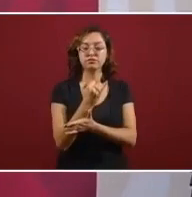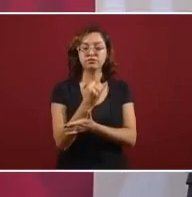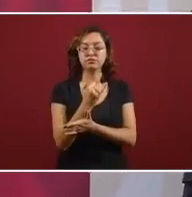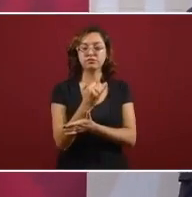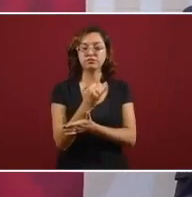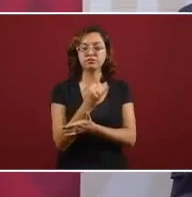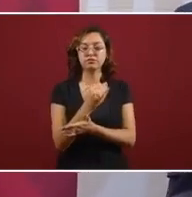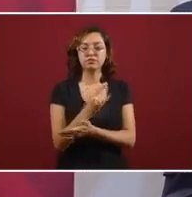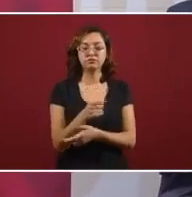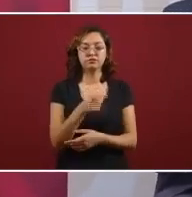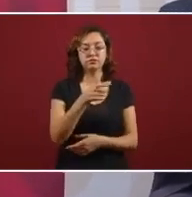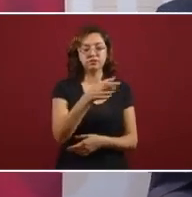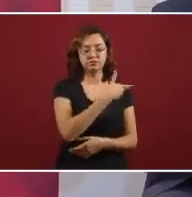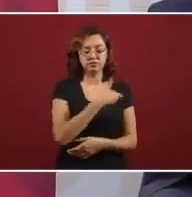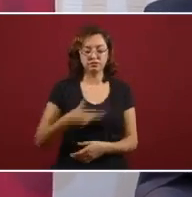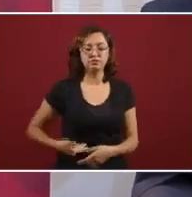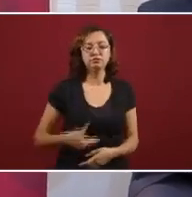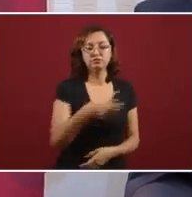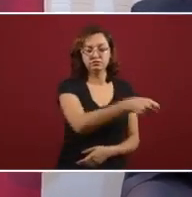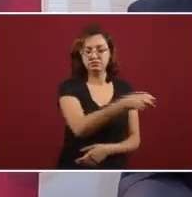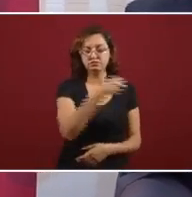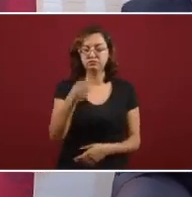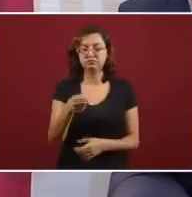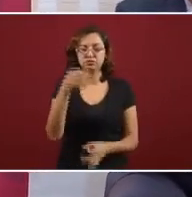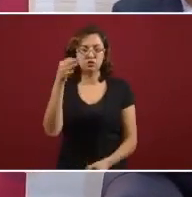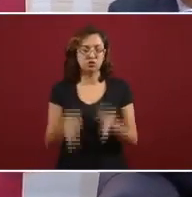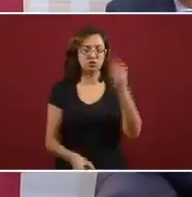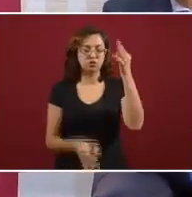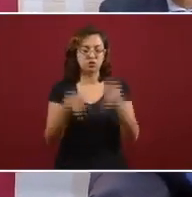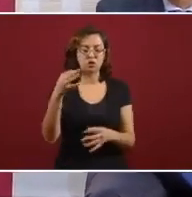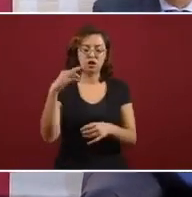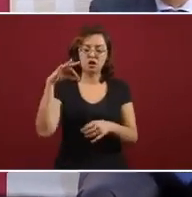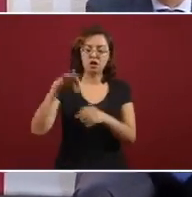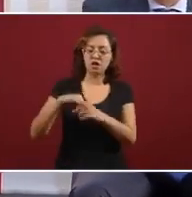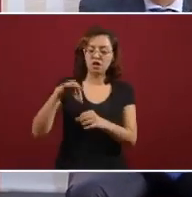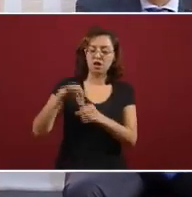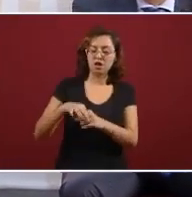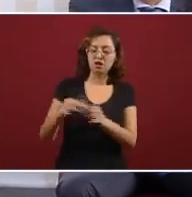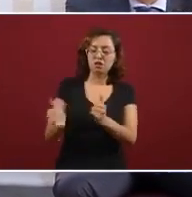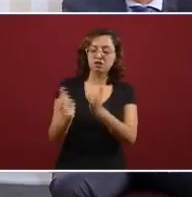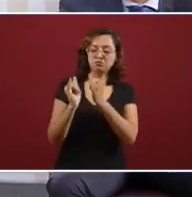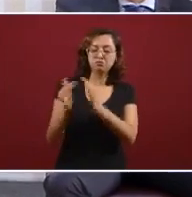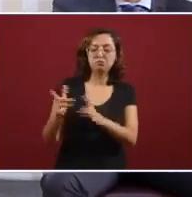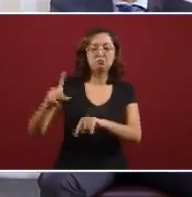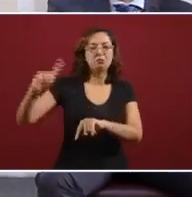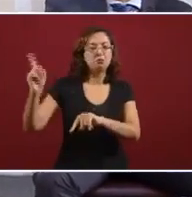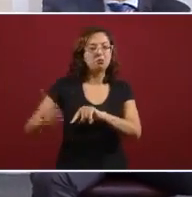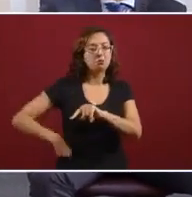como causa para juzgar al presidente lo de delito electoral.